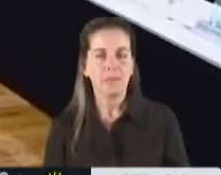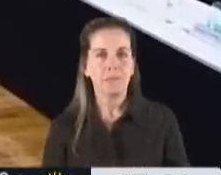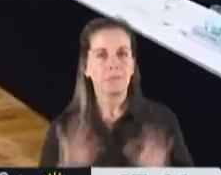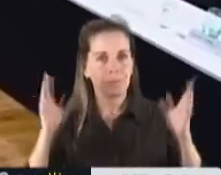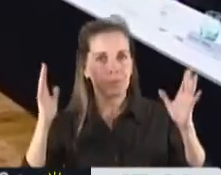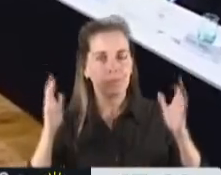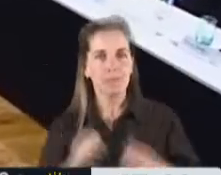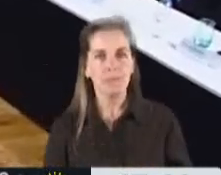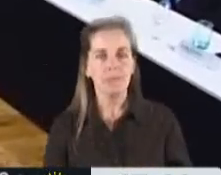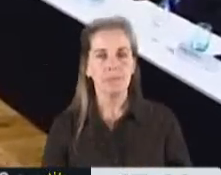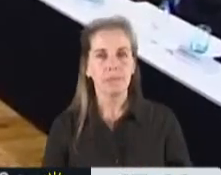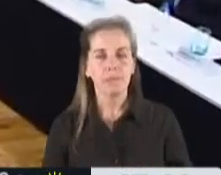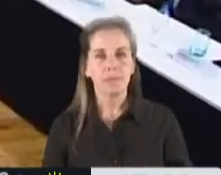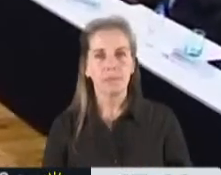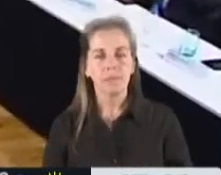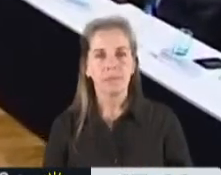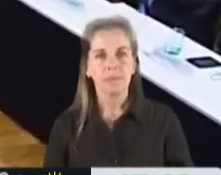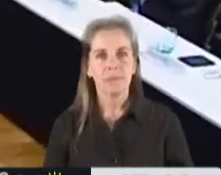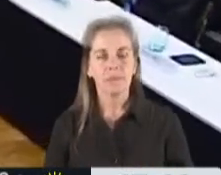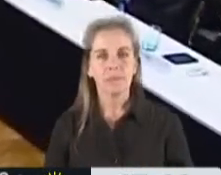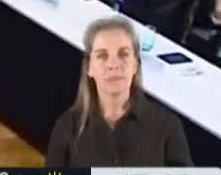Y lo vamos a seguir